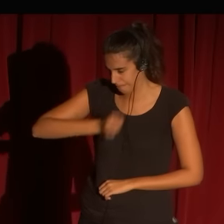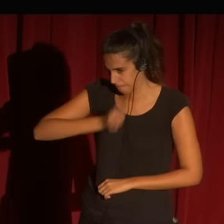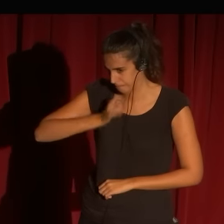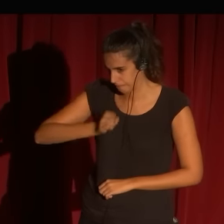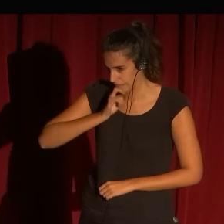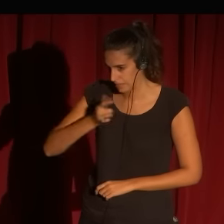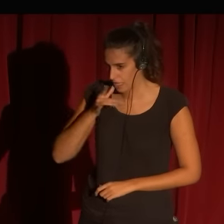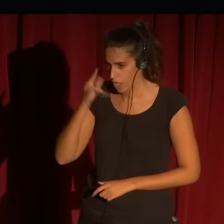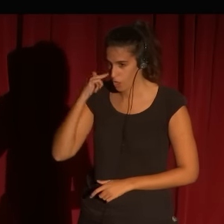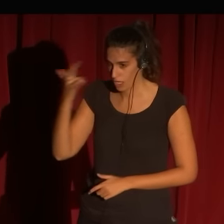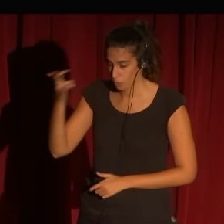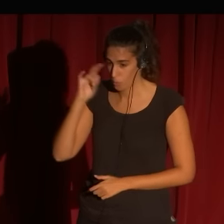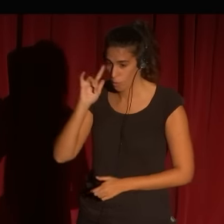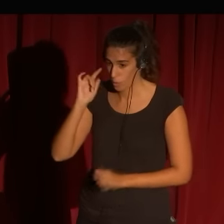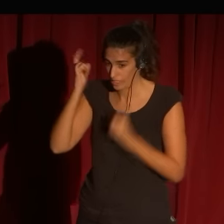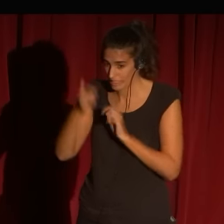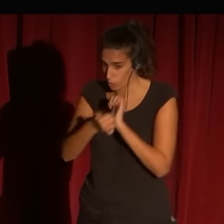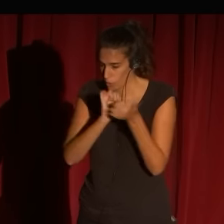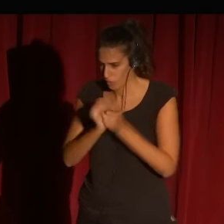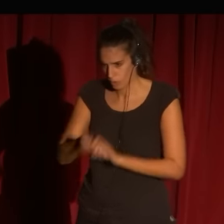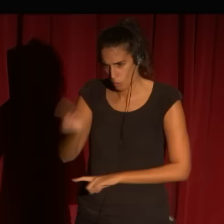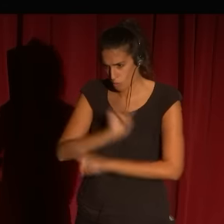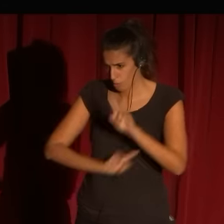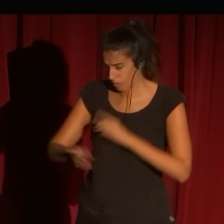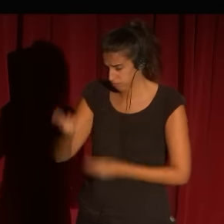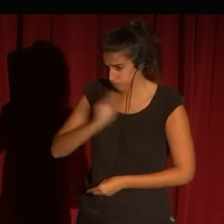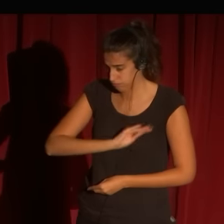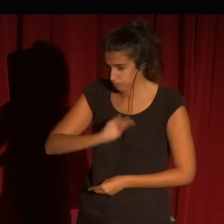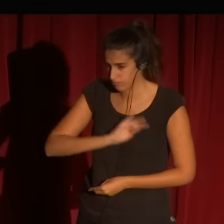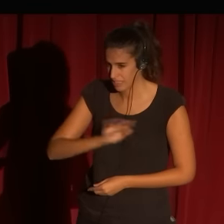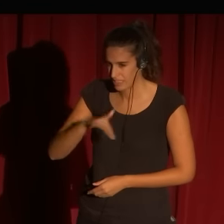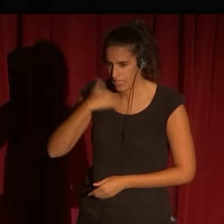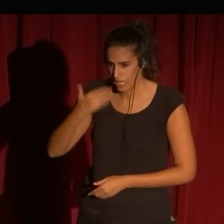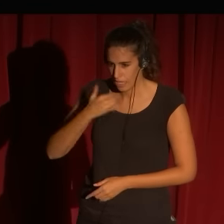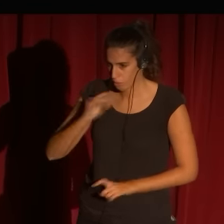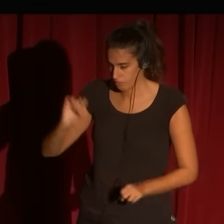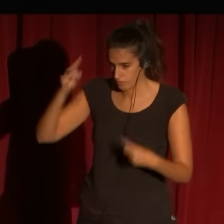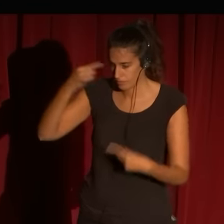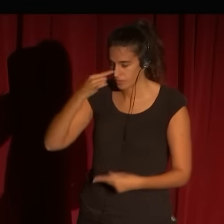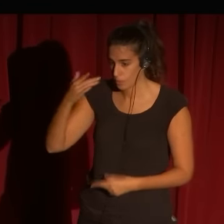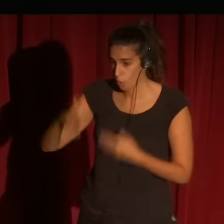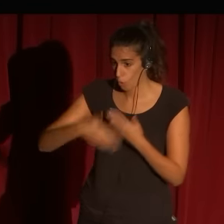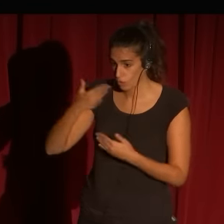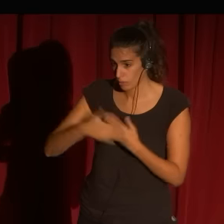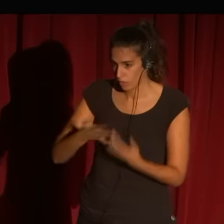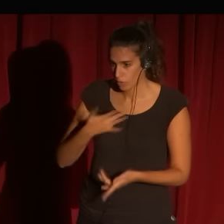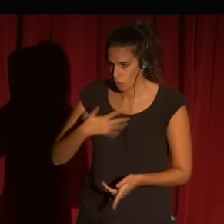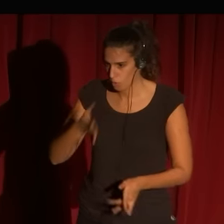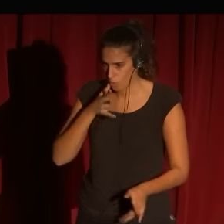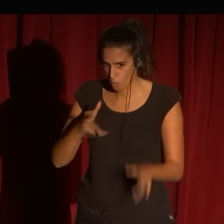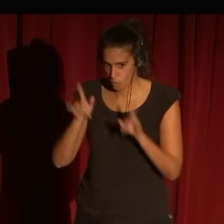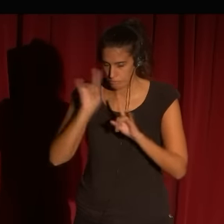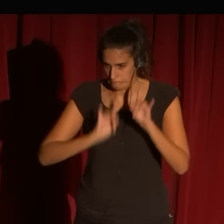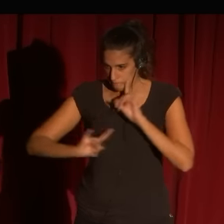actualmente están intentando replicarla con mucha dificultad es algo absolutamente primoroso que los contemporáneos hubiesen admirado